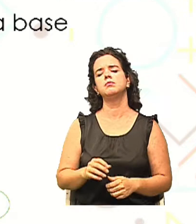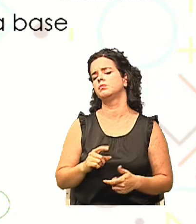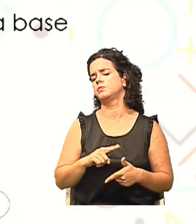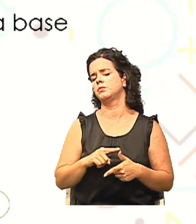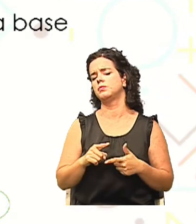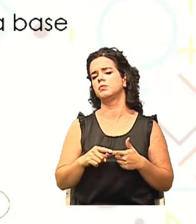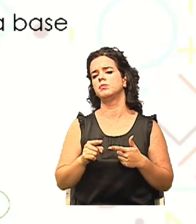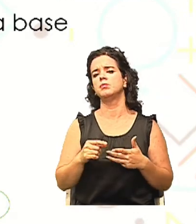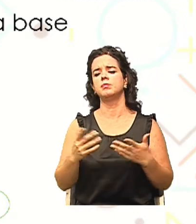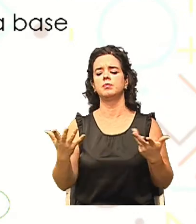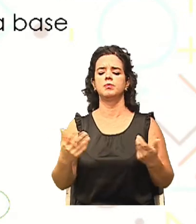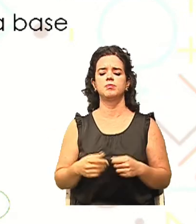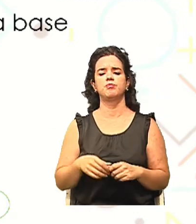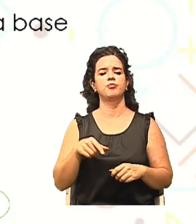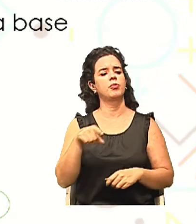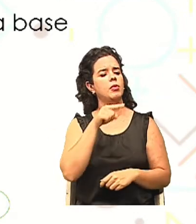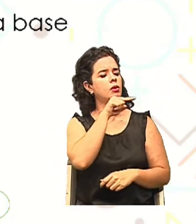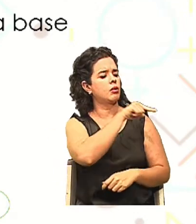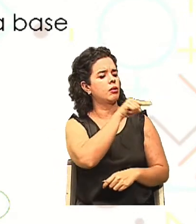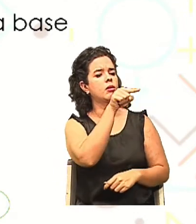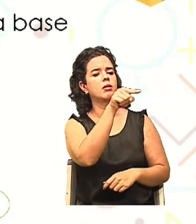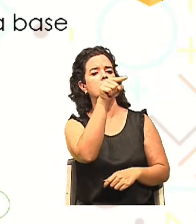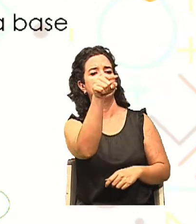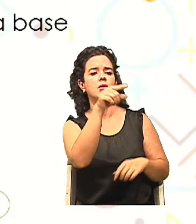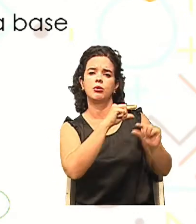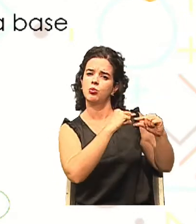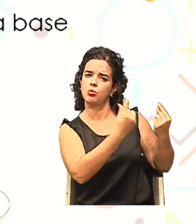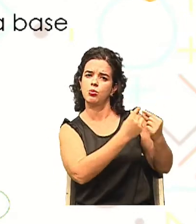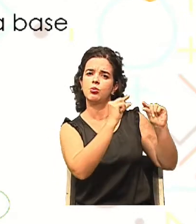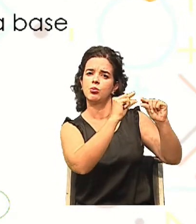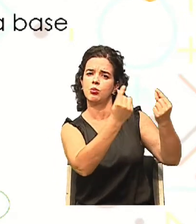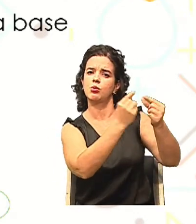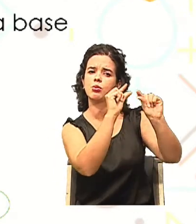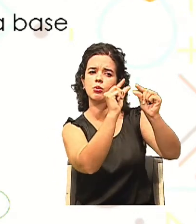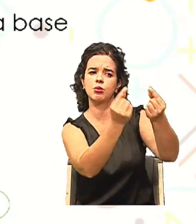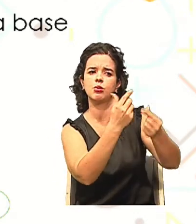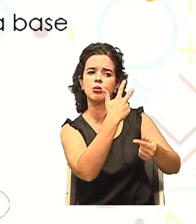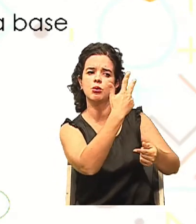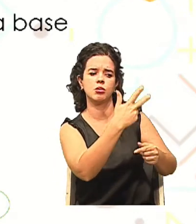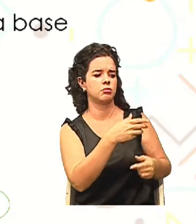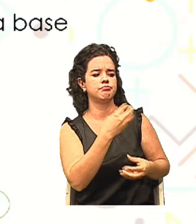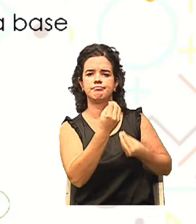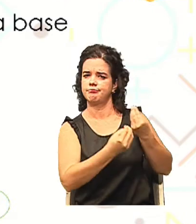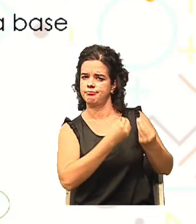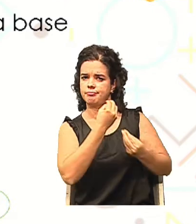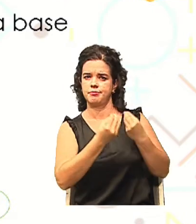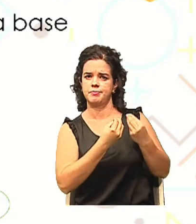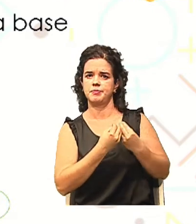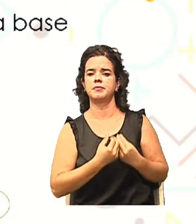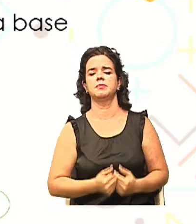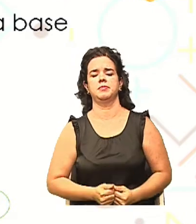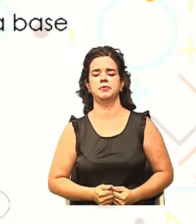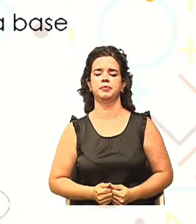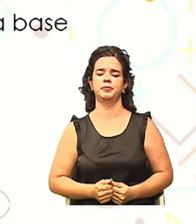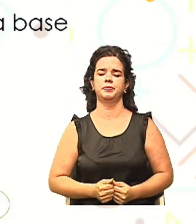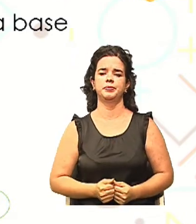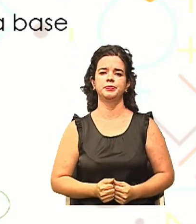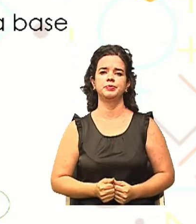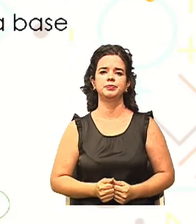Entonces, ¿cuál fue el trabajo que tuvo cada grupo? Con la figura que les proporcionó la